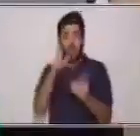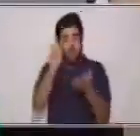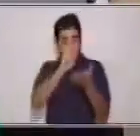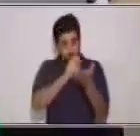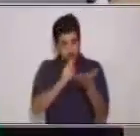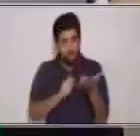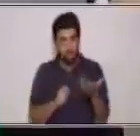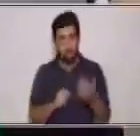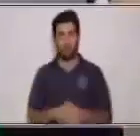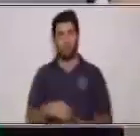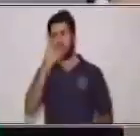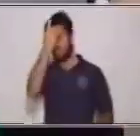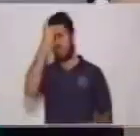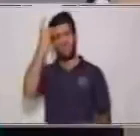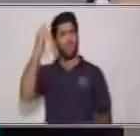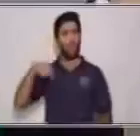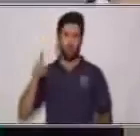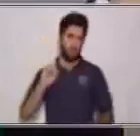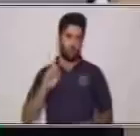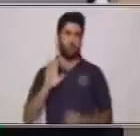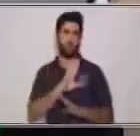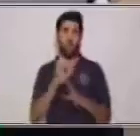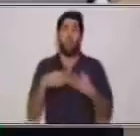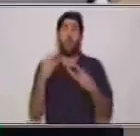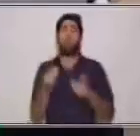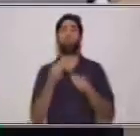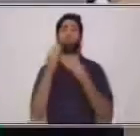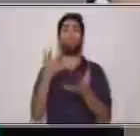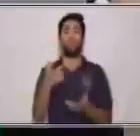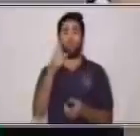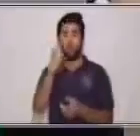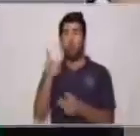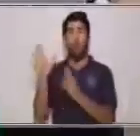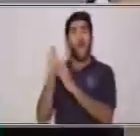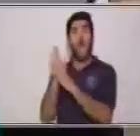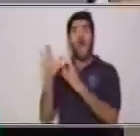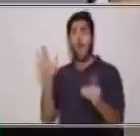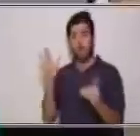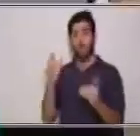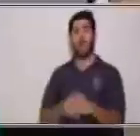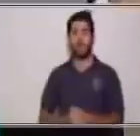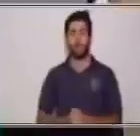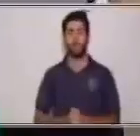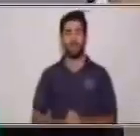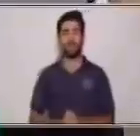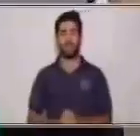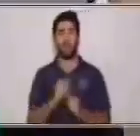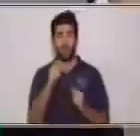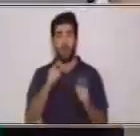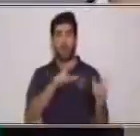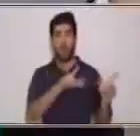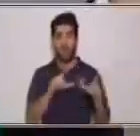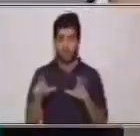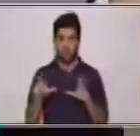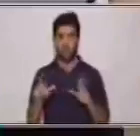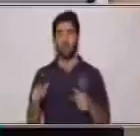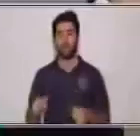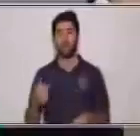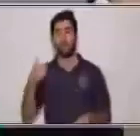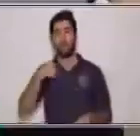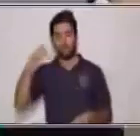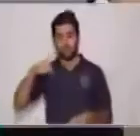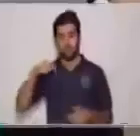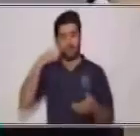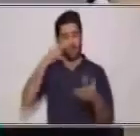que eso es lo que vas a ir trabajando conmigo. En lo que tú preparas tu material, yo voy a leer, voy a hacer una